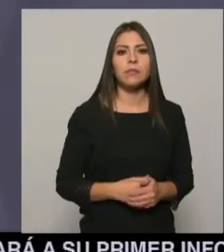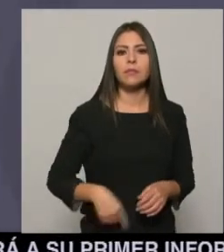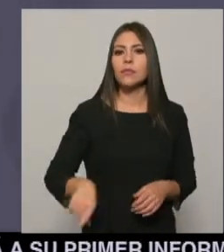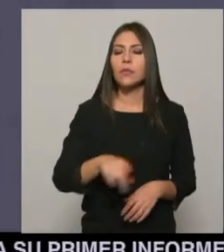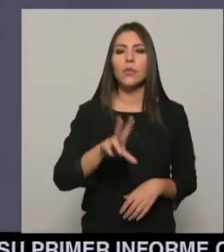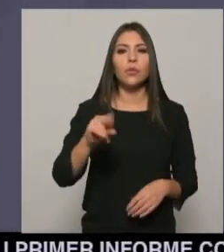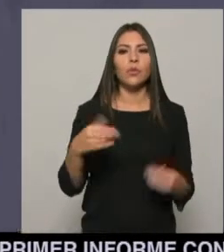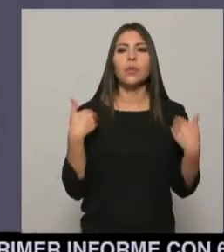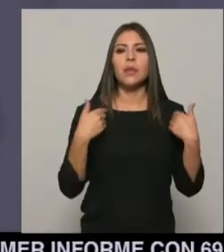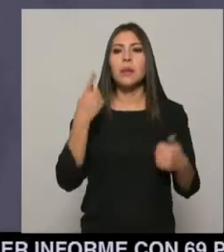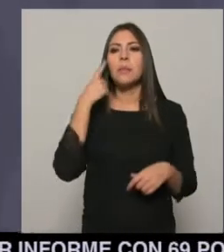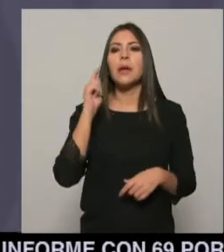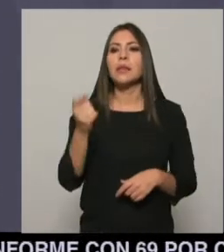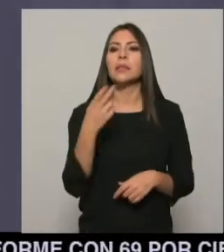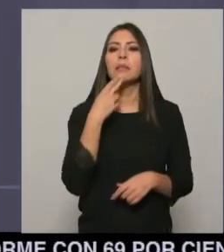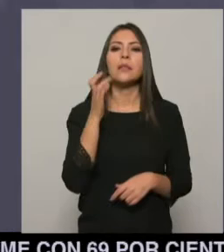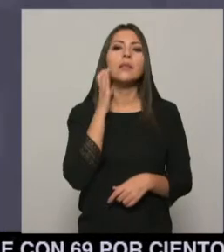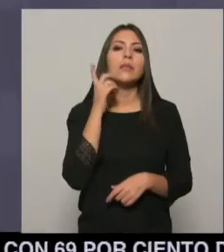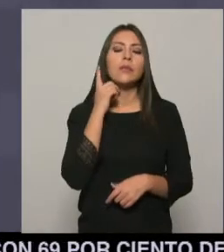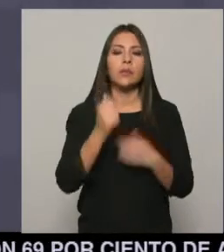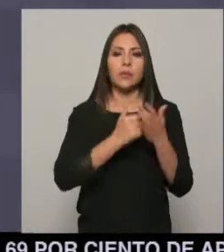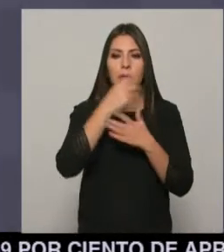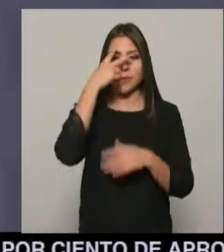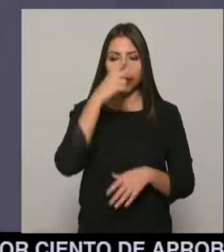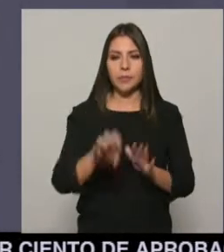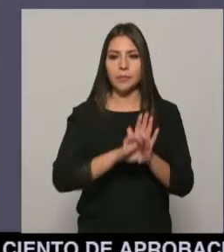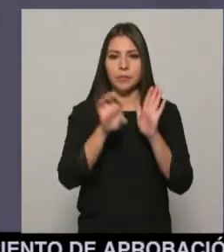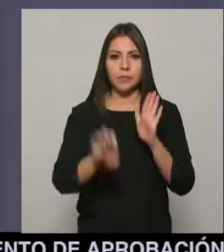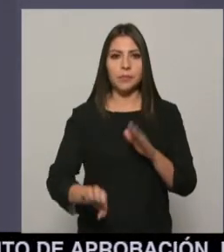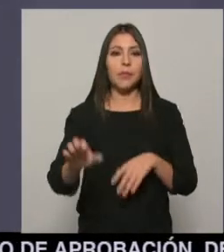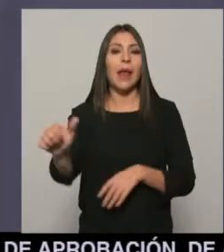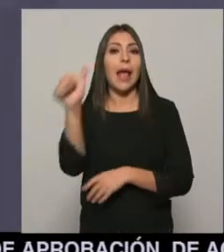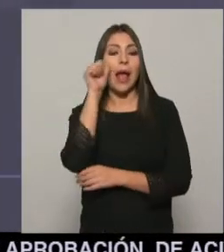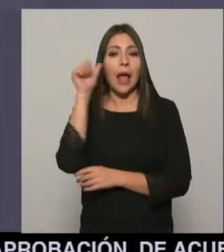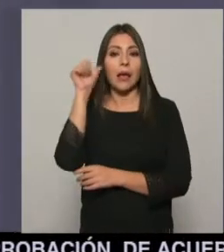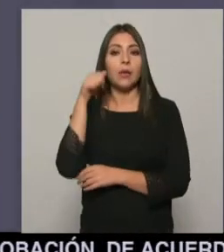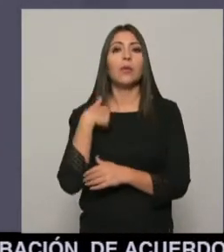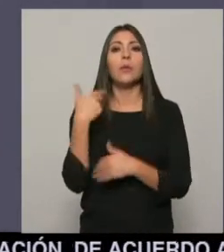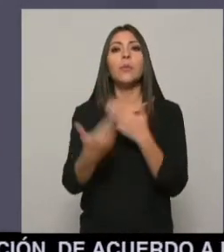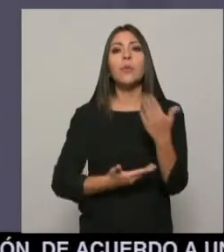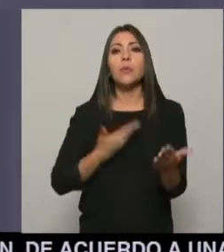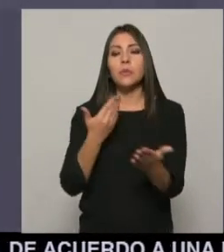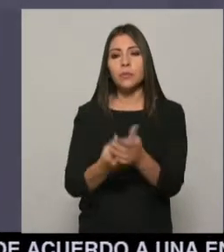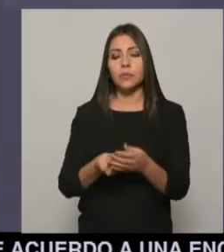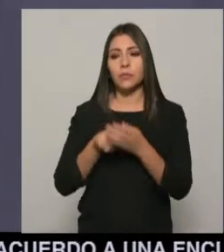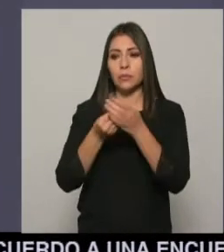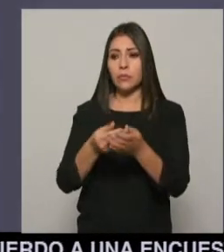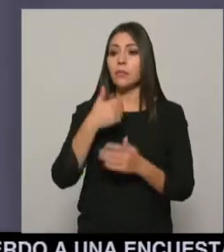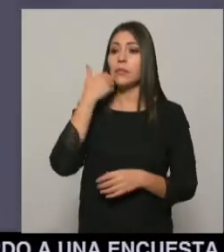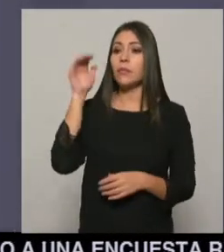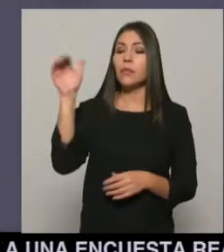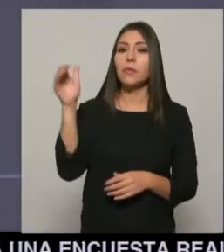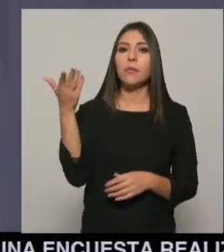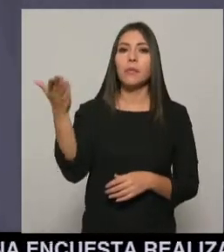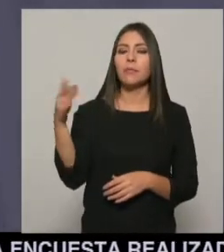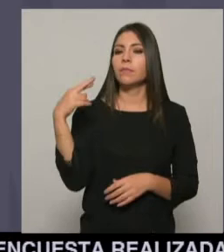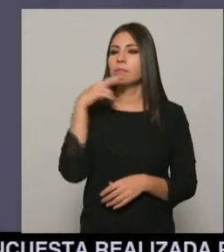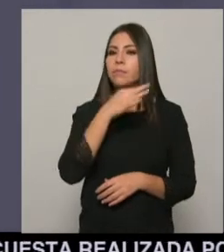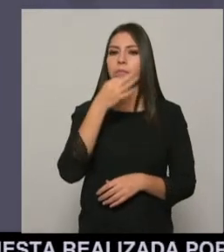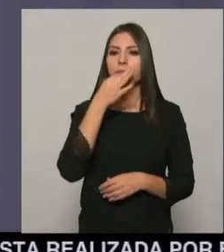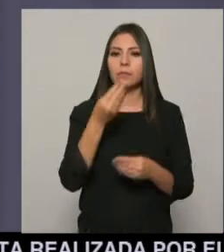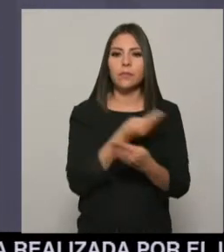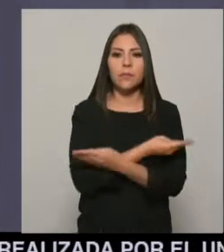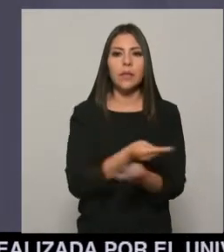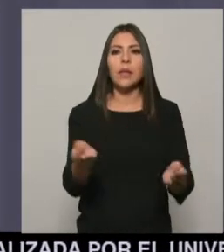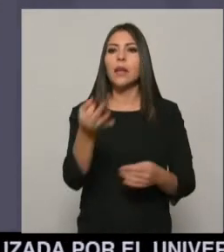del Congreso. Para darte un ejemplo, el día de ayer presenté un punto de acuerdo para exigir que se dotara de manera inmediata de